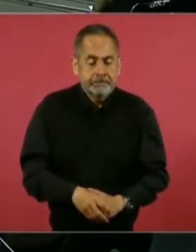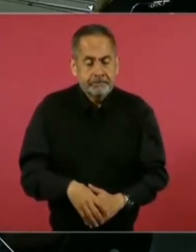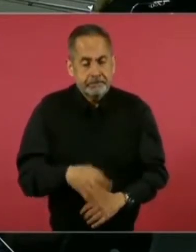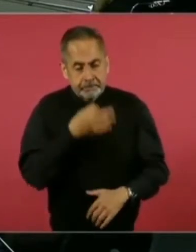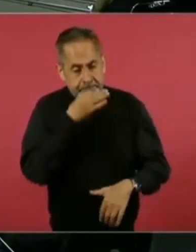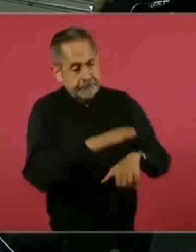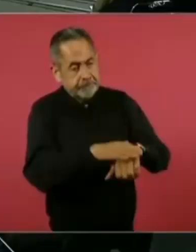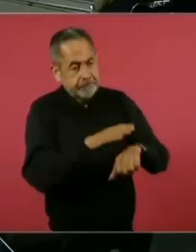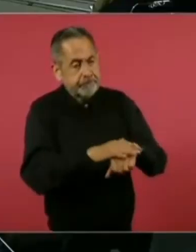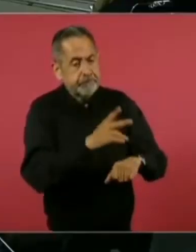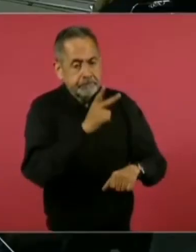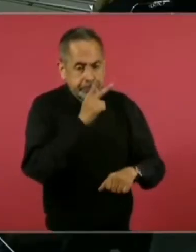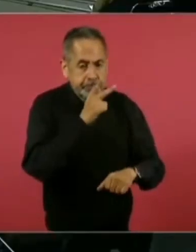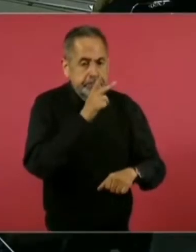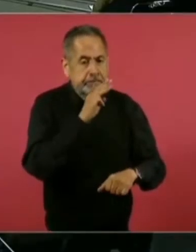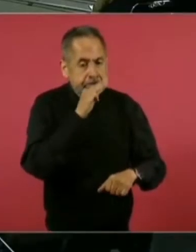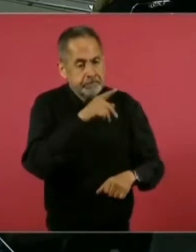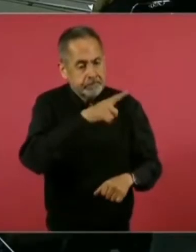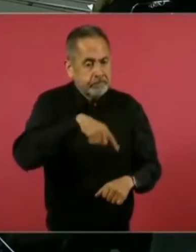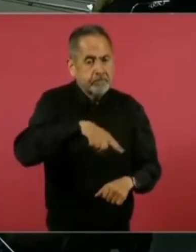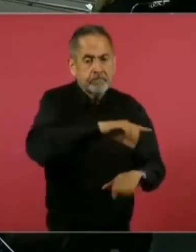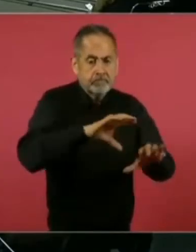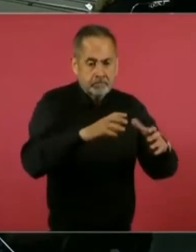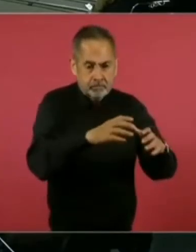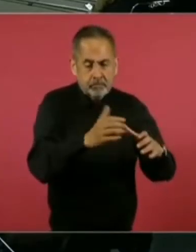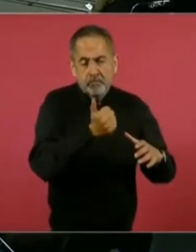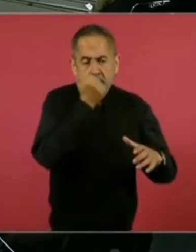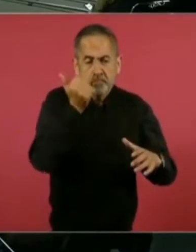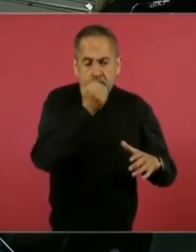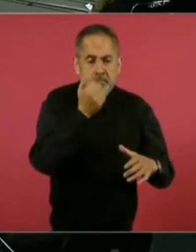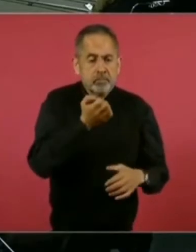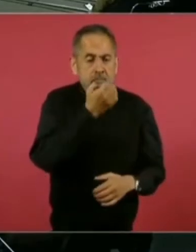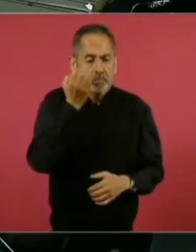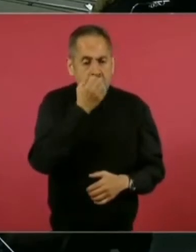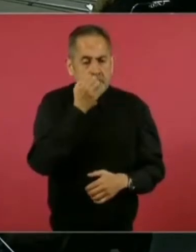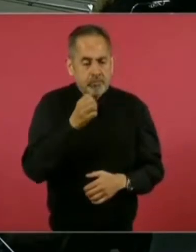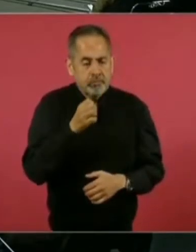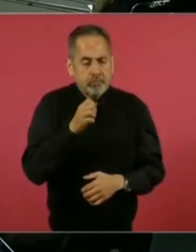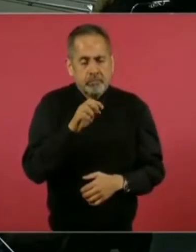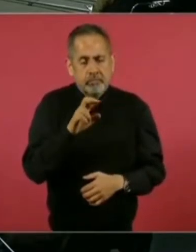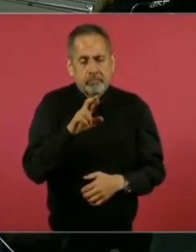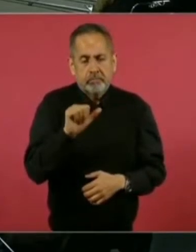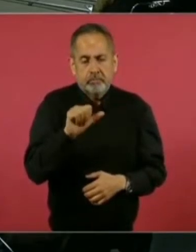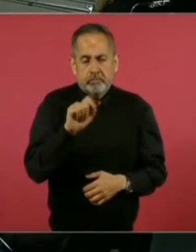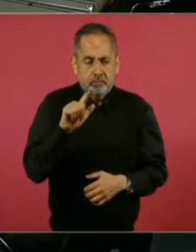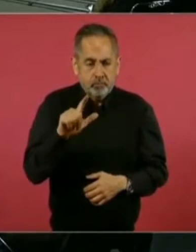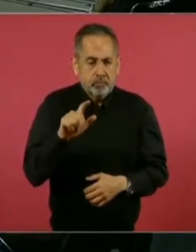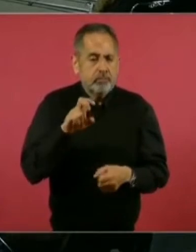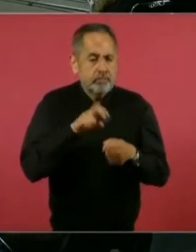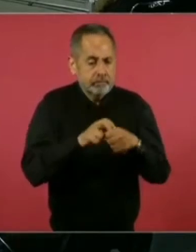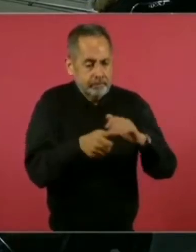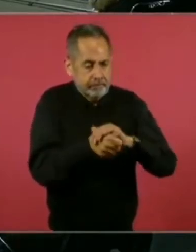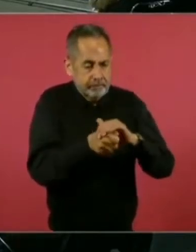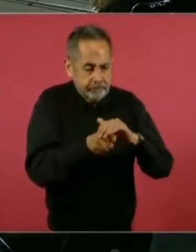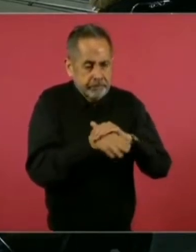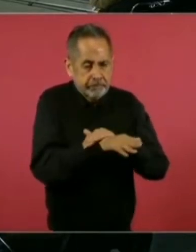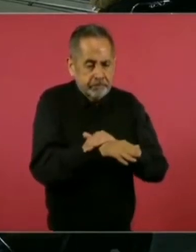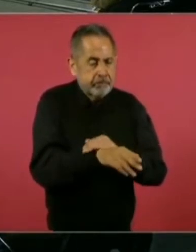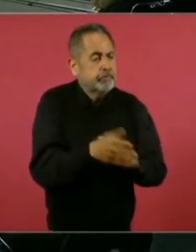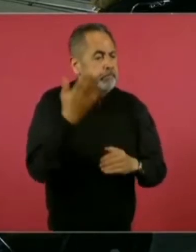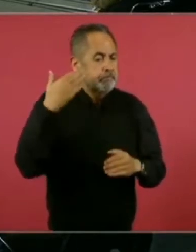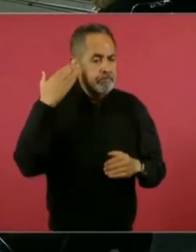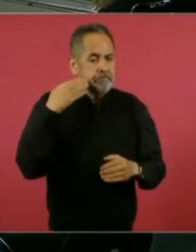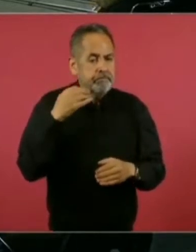Madres y padres de los alumnos de la Normal Rural Raúl Isidro Burgos de Ayotzinapa, desaparecidos